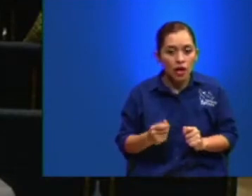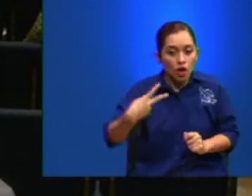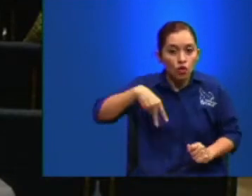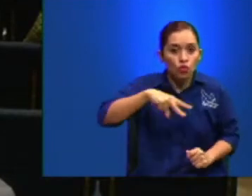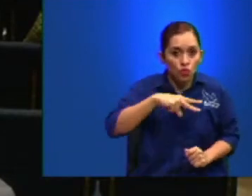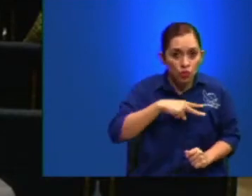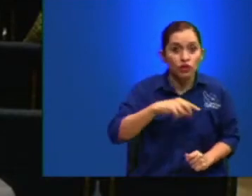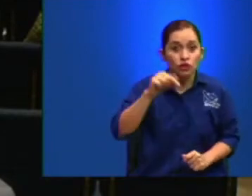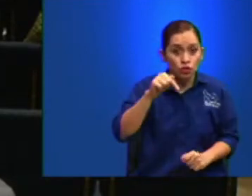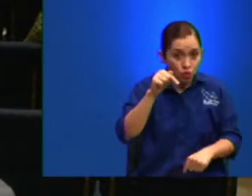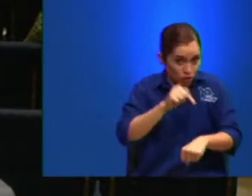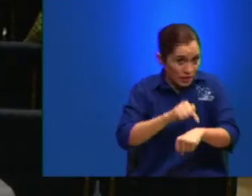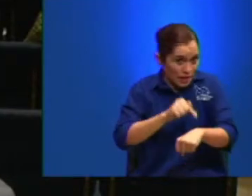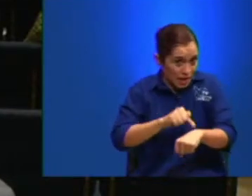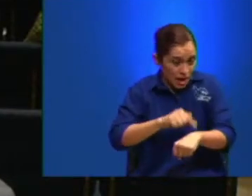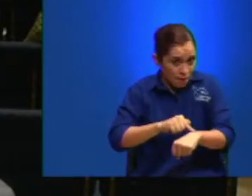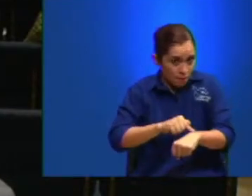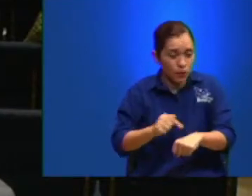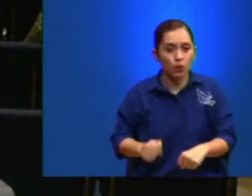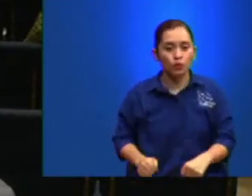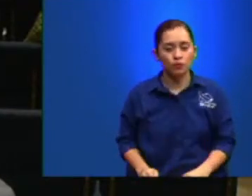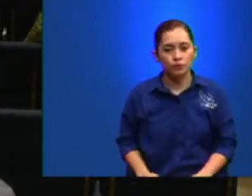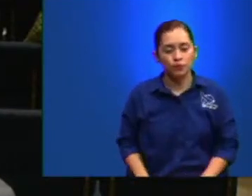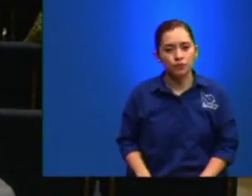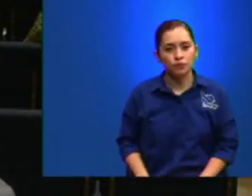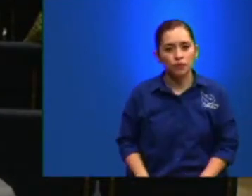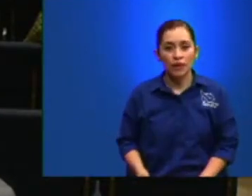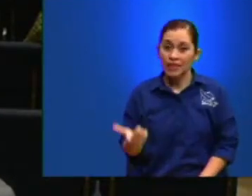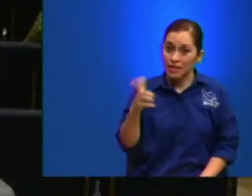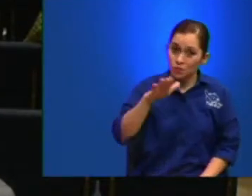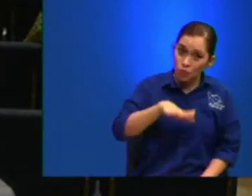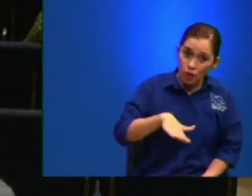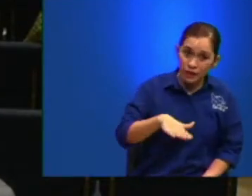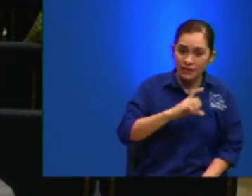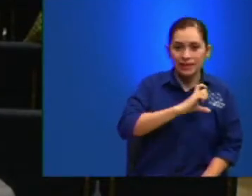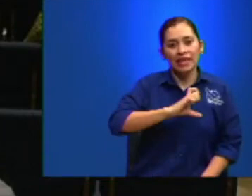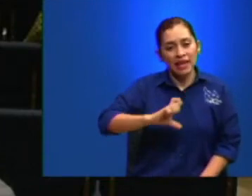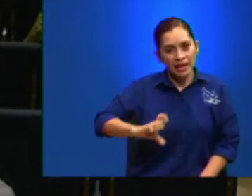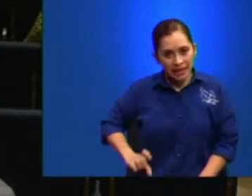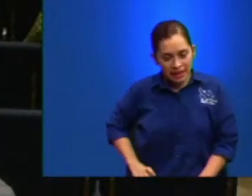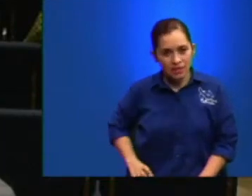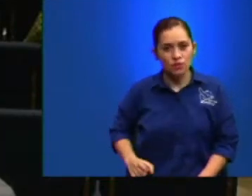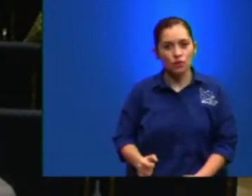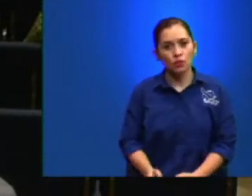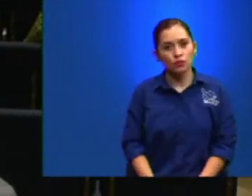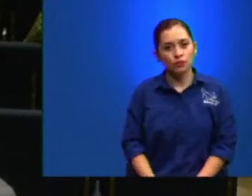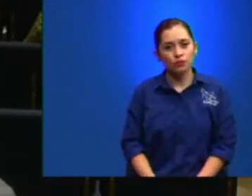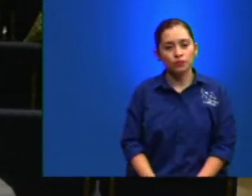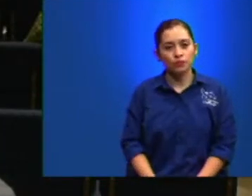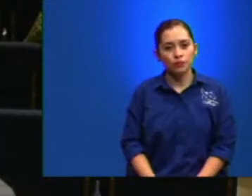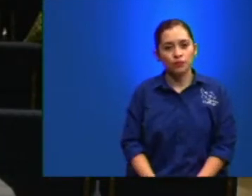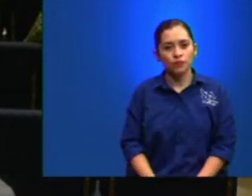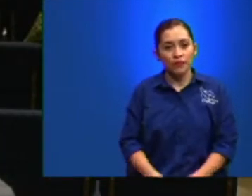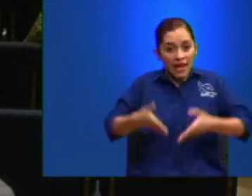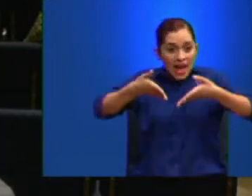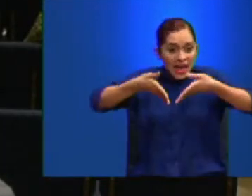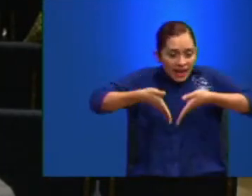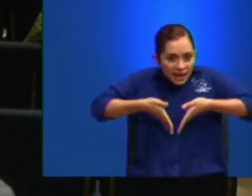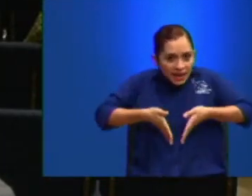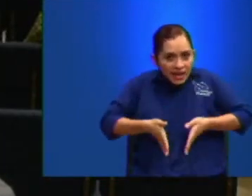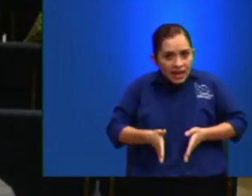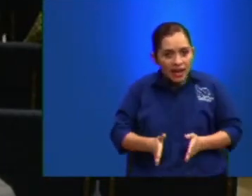años después de 1948 después de cristo es decir el postrer han nace